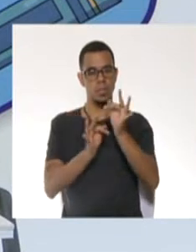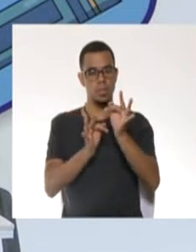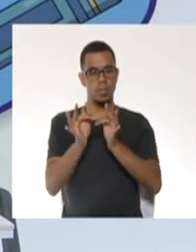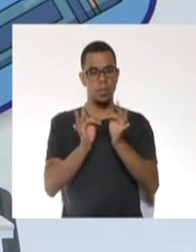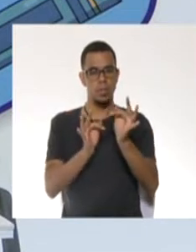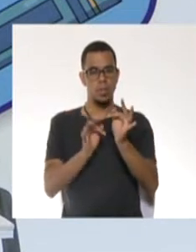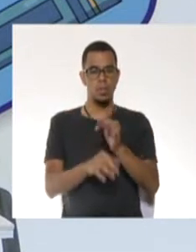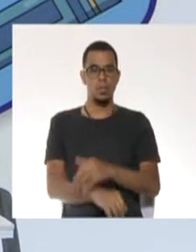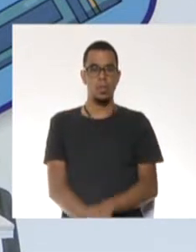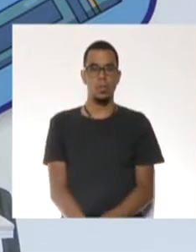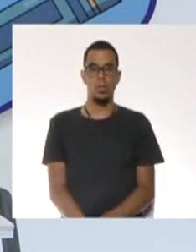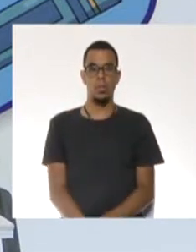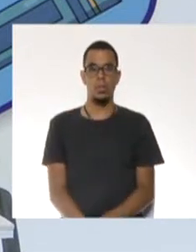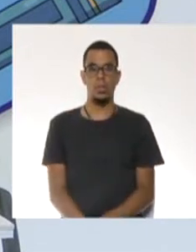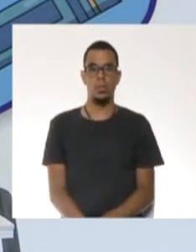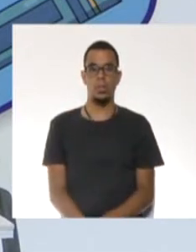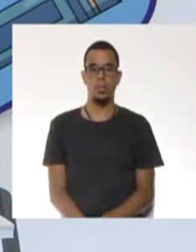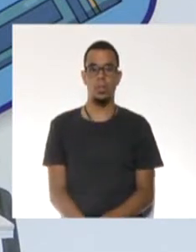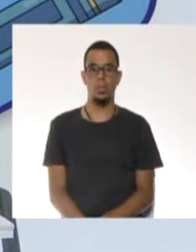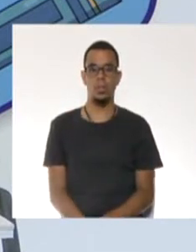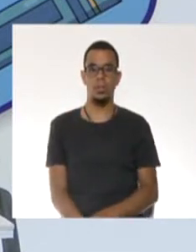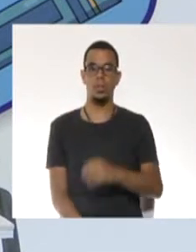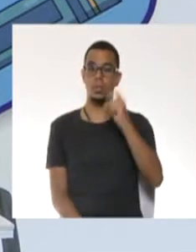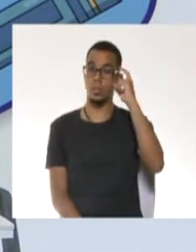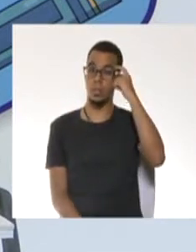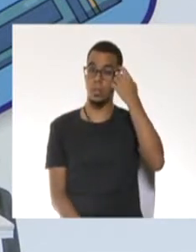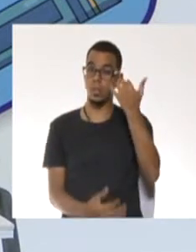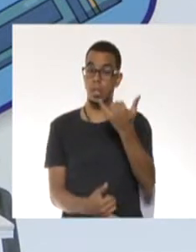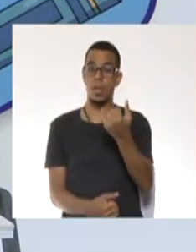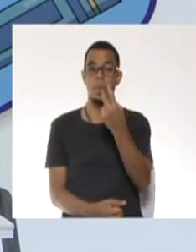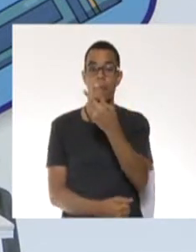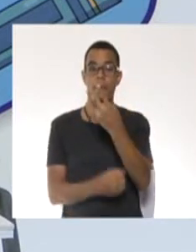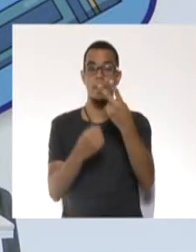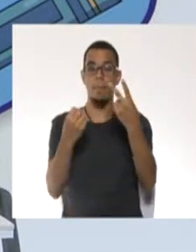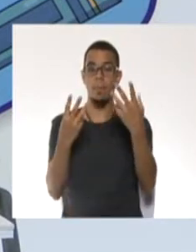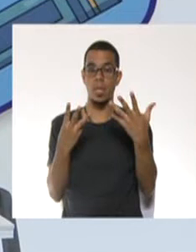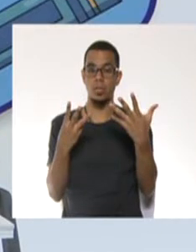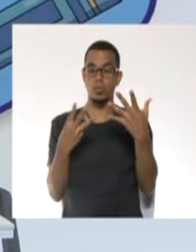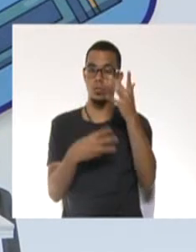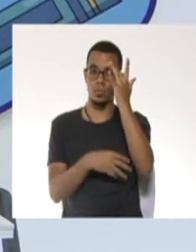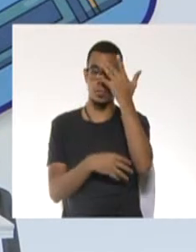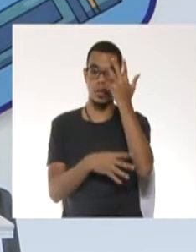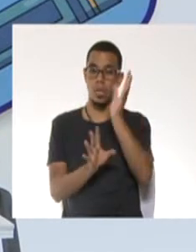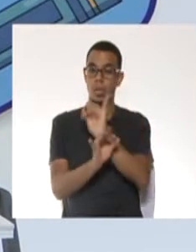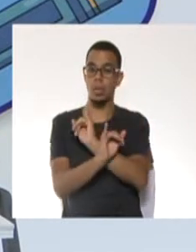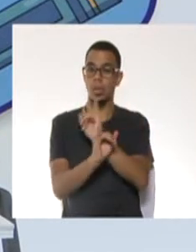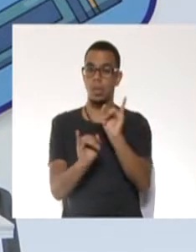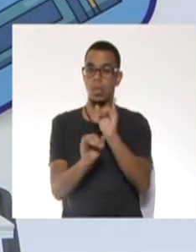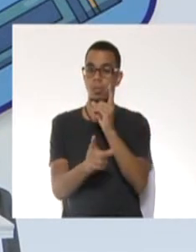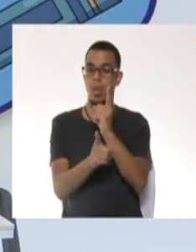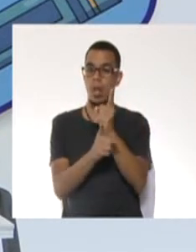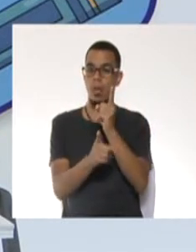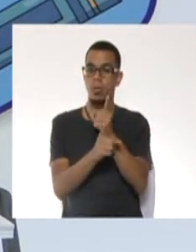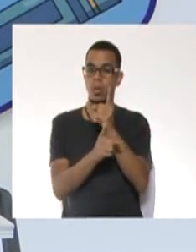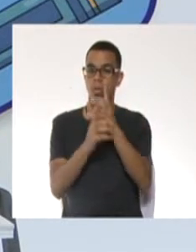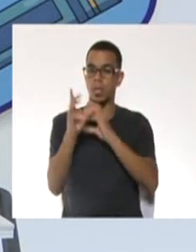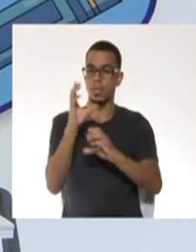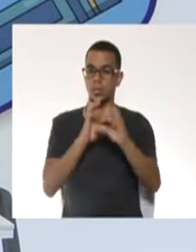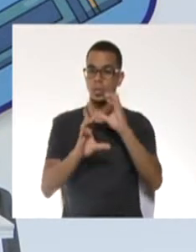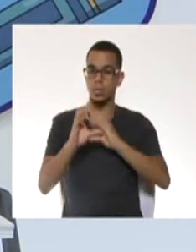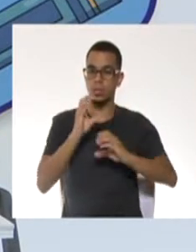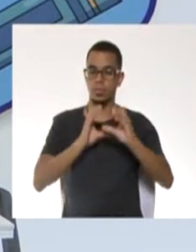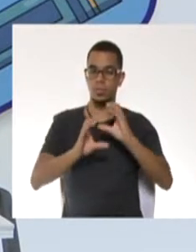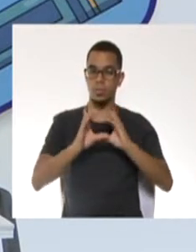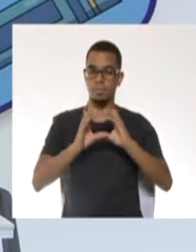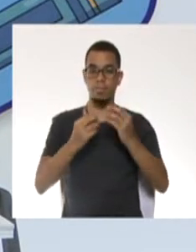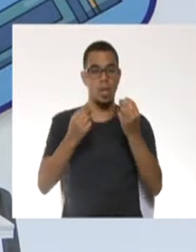todos mis estudiantes en casa que ya este 28 de febrero termina el reto de ciencias, así que activos para